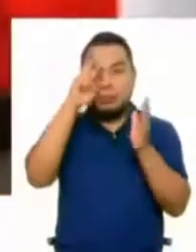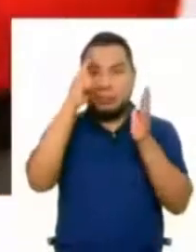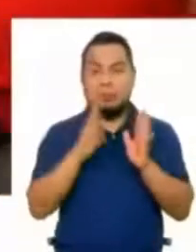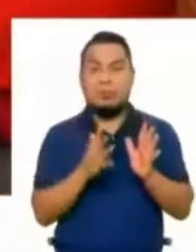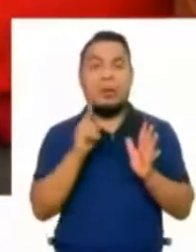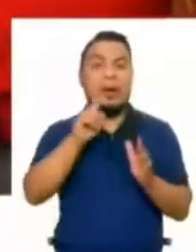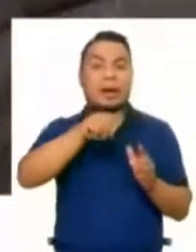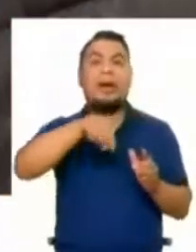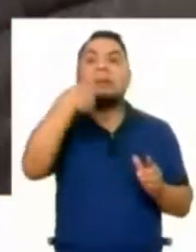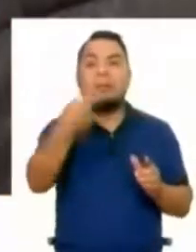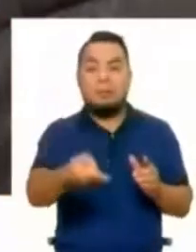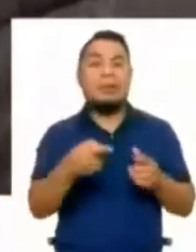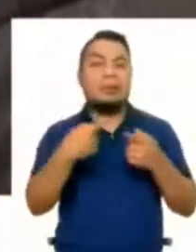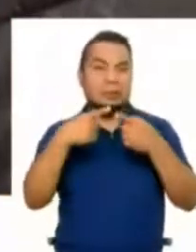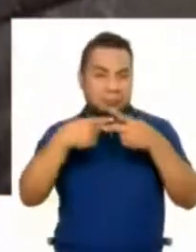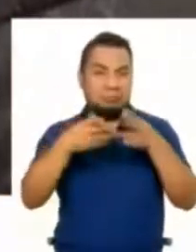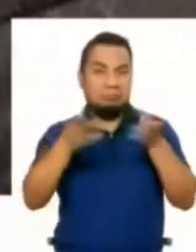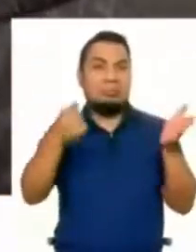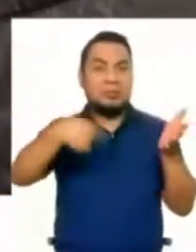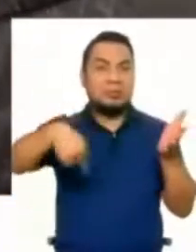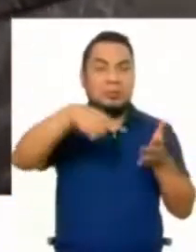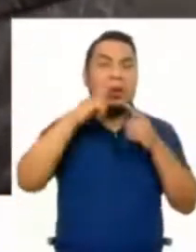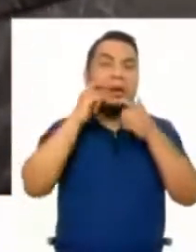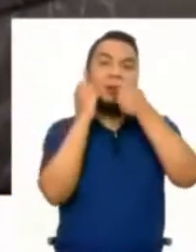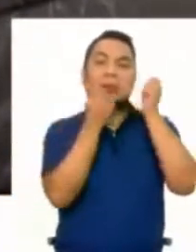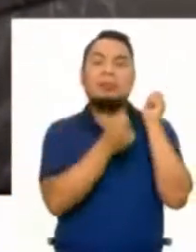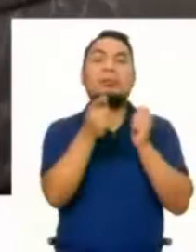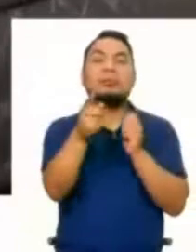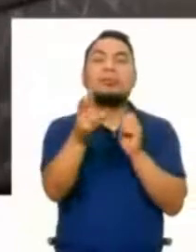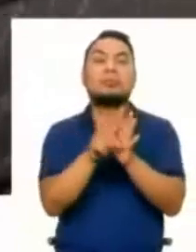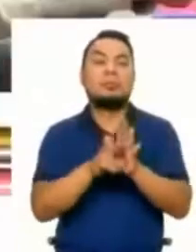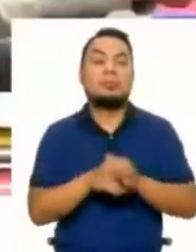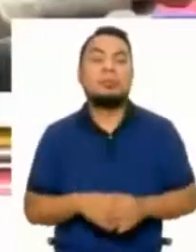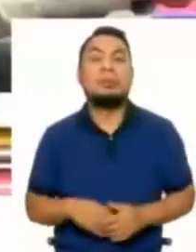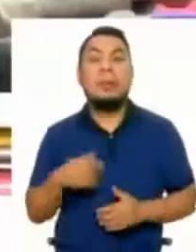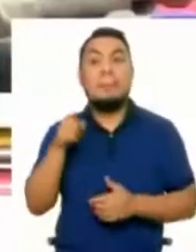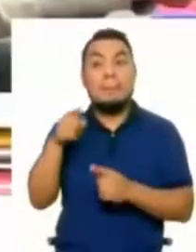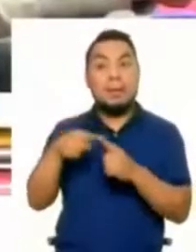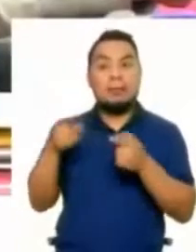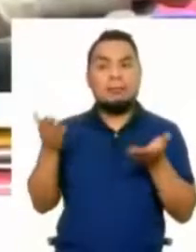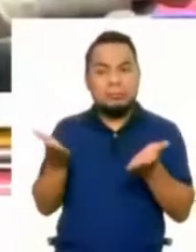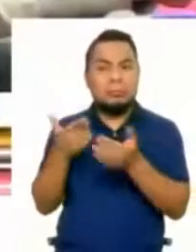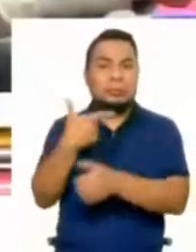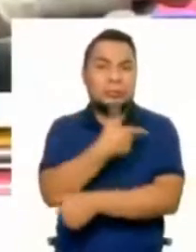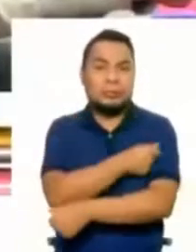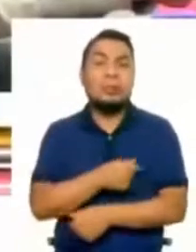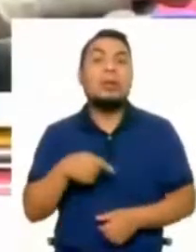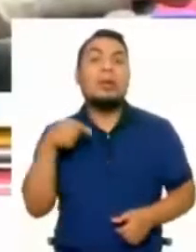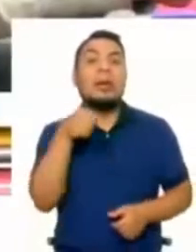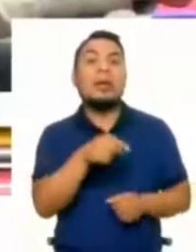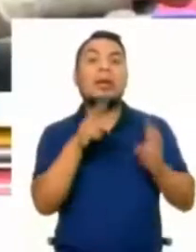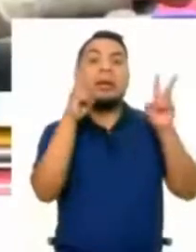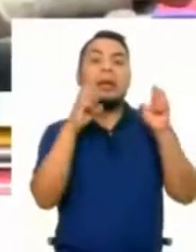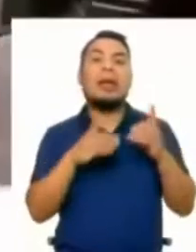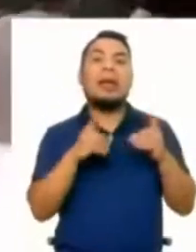Ministros? Déjanos tus opiniones. No olvides de suscribirte a nuestro canal, dale muchos likes y, lo más importante,